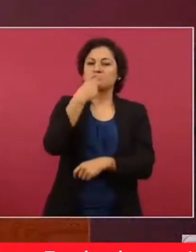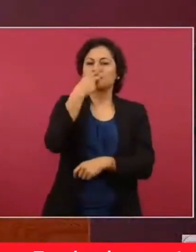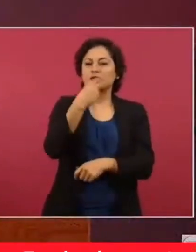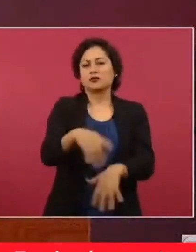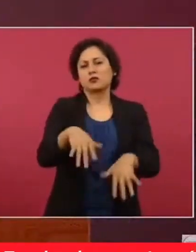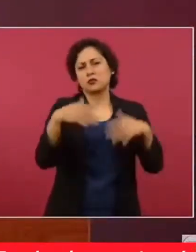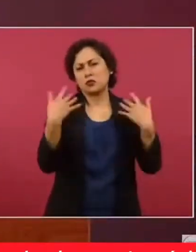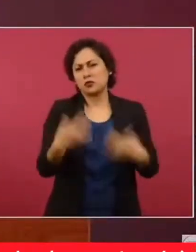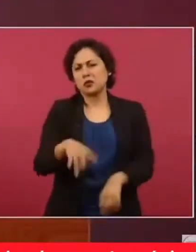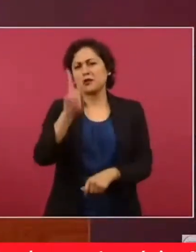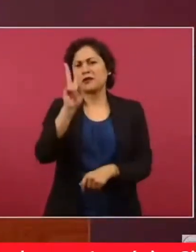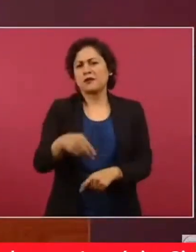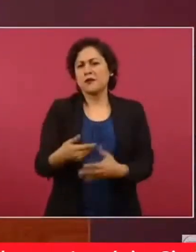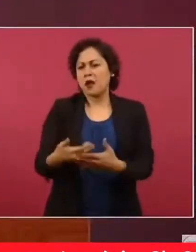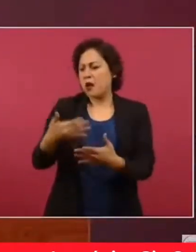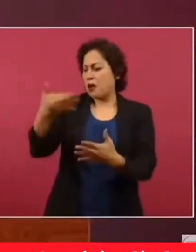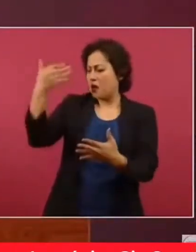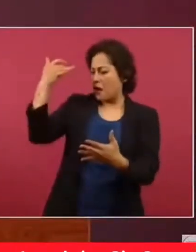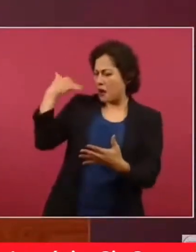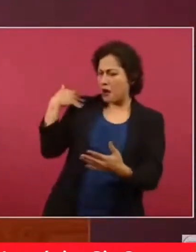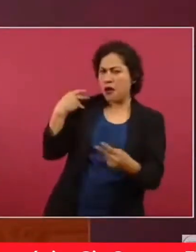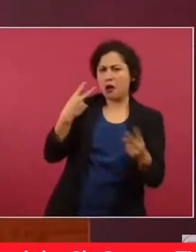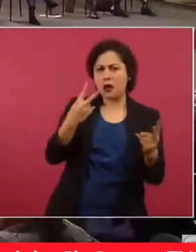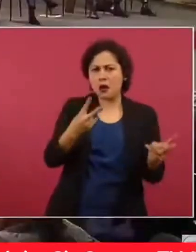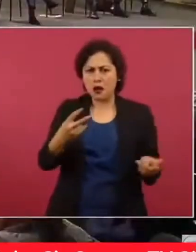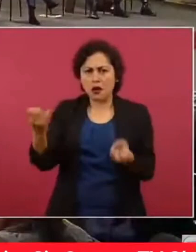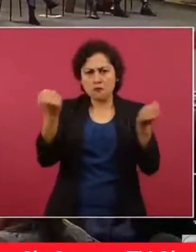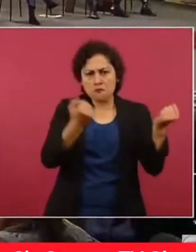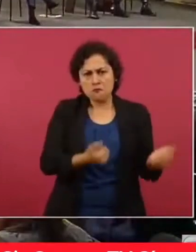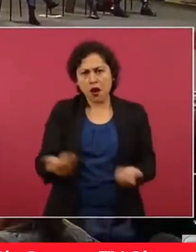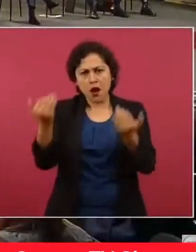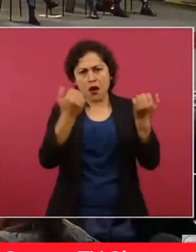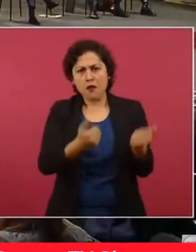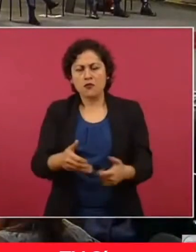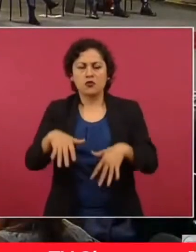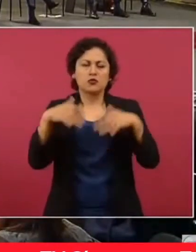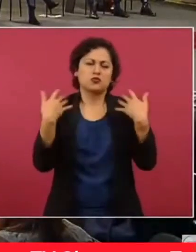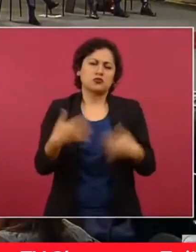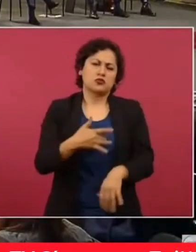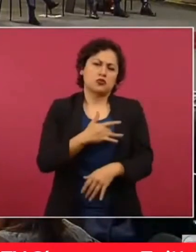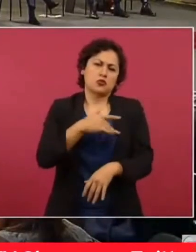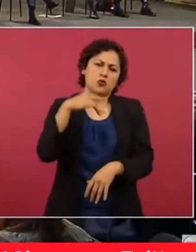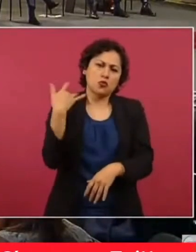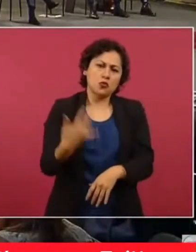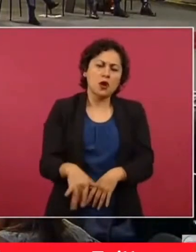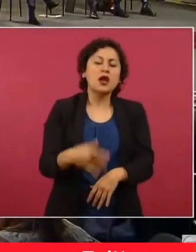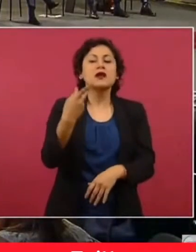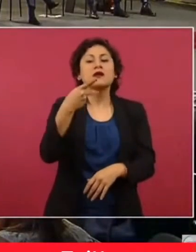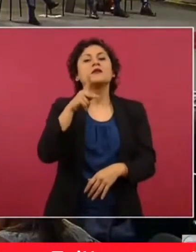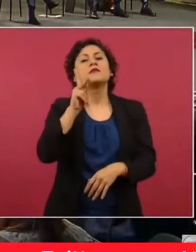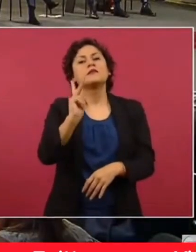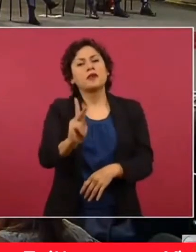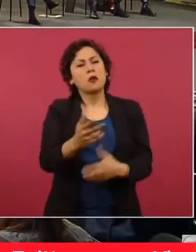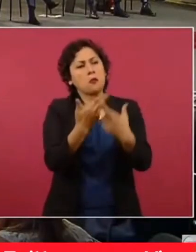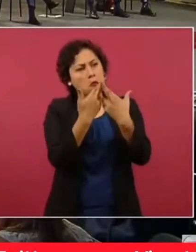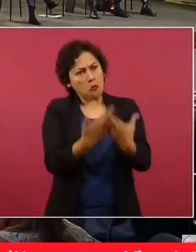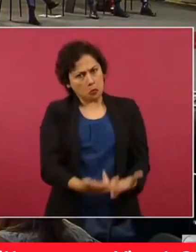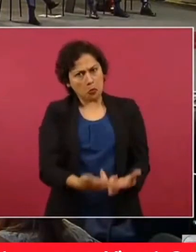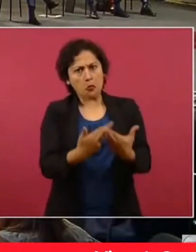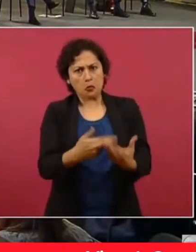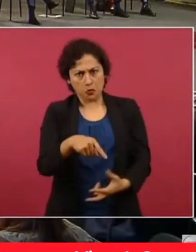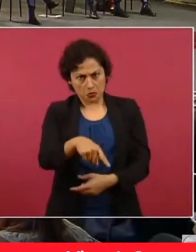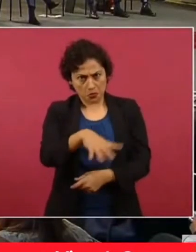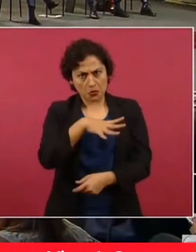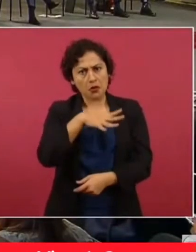duele, tenemos un inmenso patrimonio que se resguarda en el territorio mexicano y que además